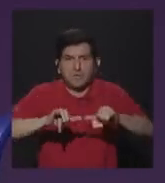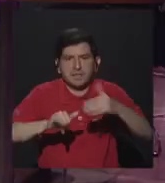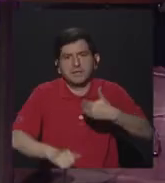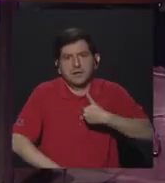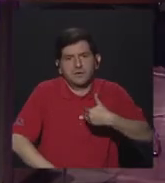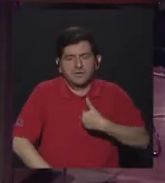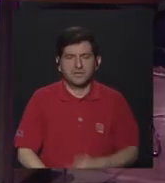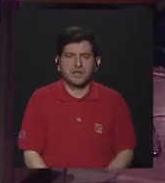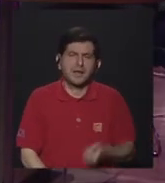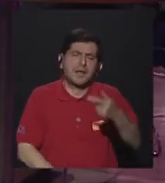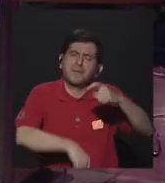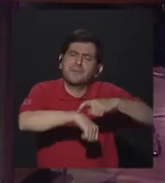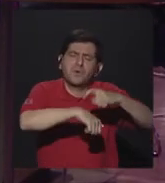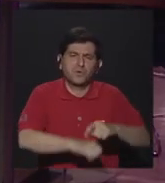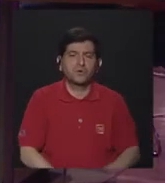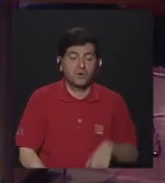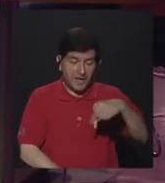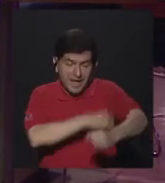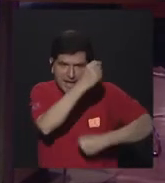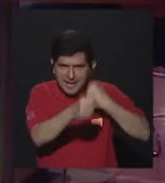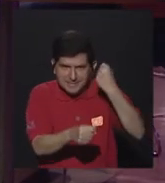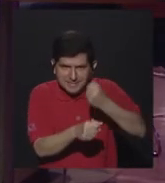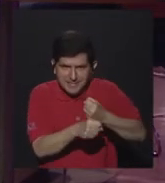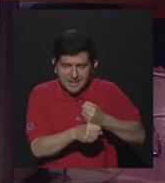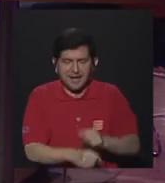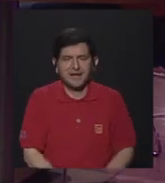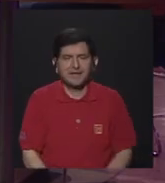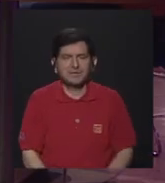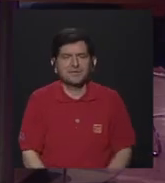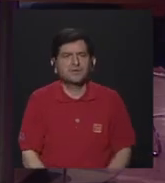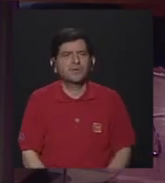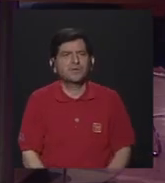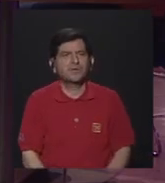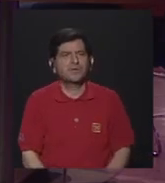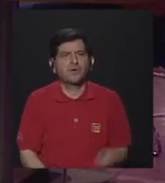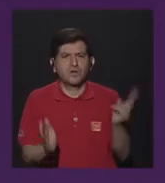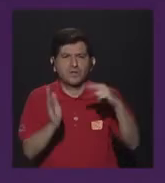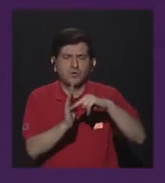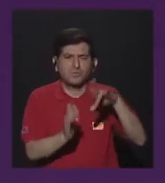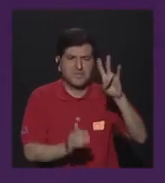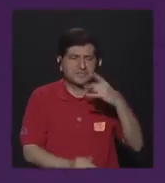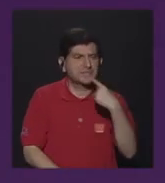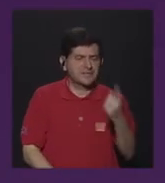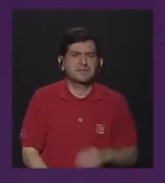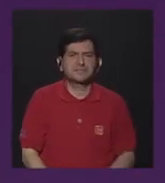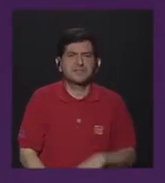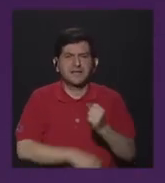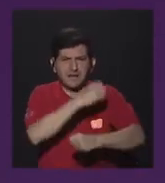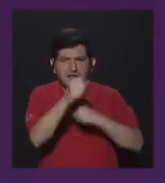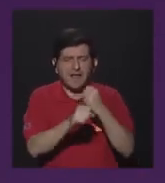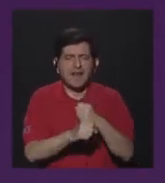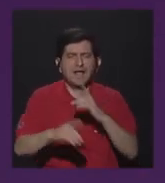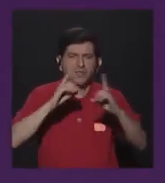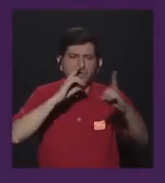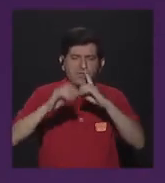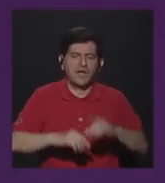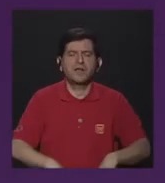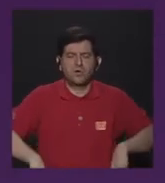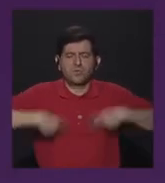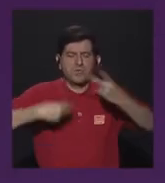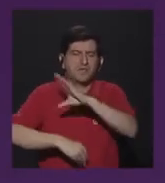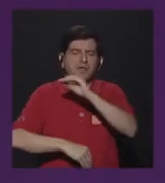si bien está muy poco tiempo que este es el año el año 2007 fue llamado por el conadeh el año por el diálogo la vida y la